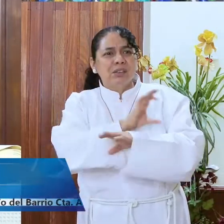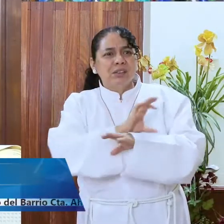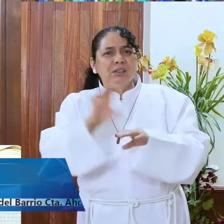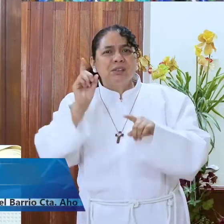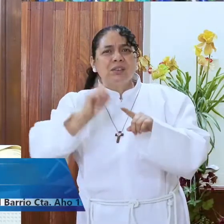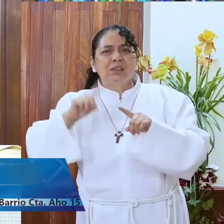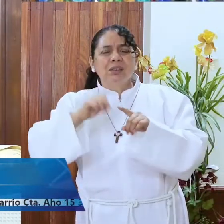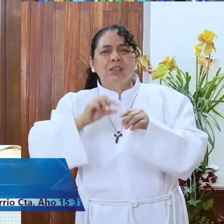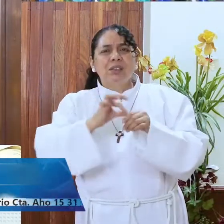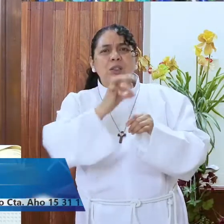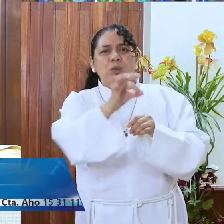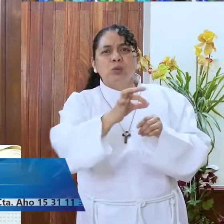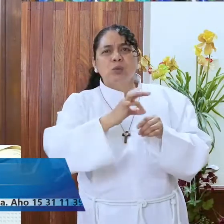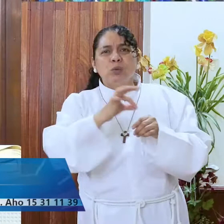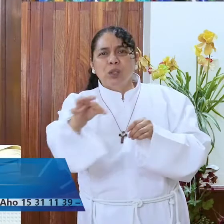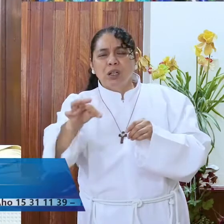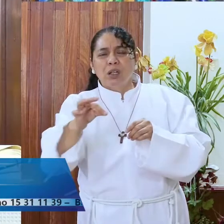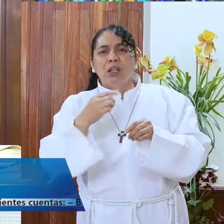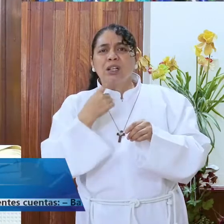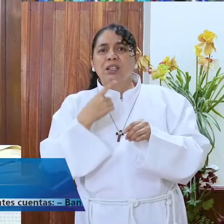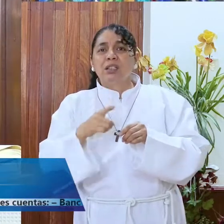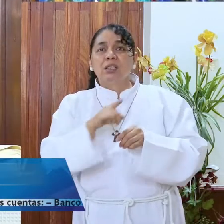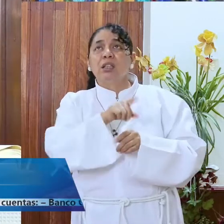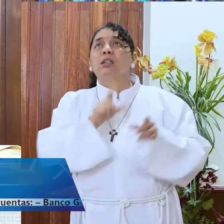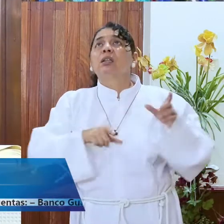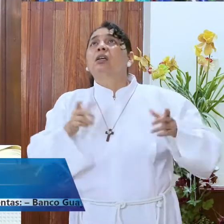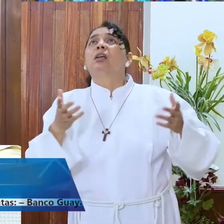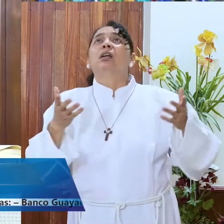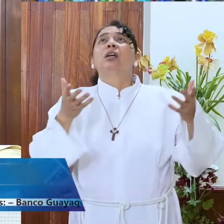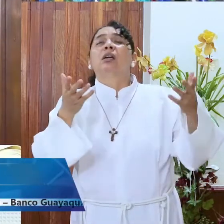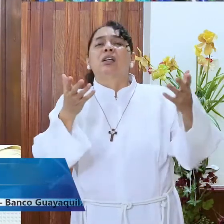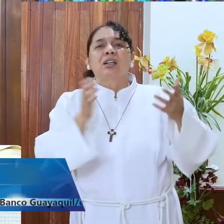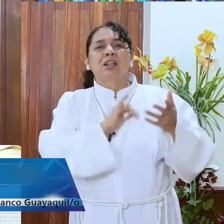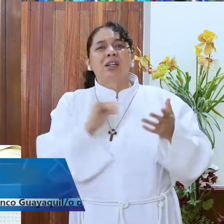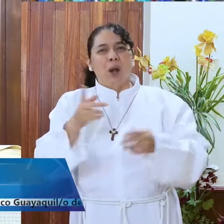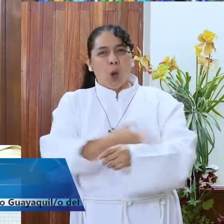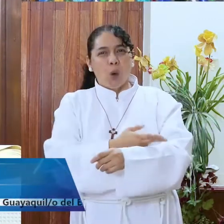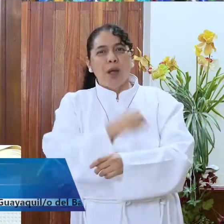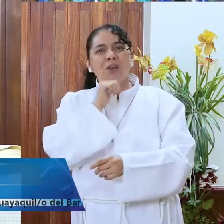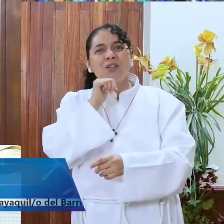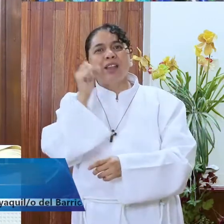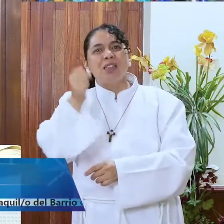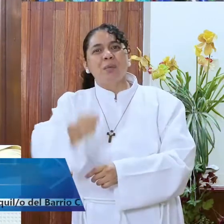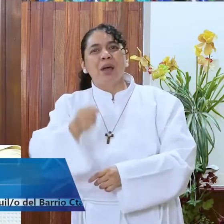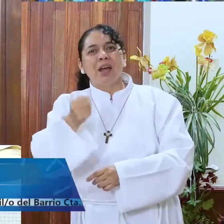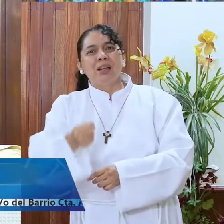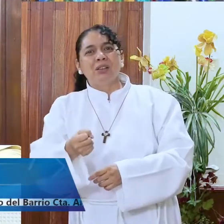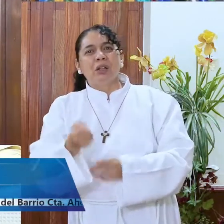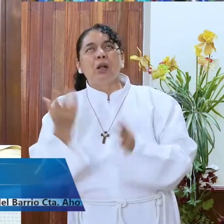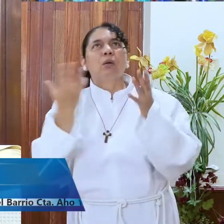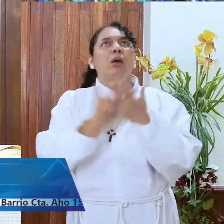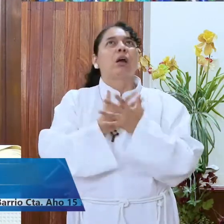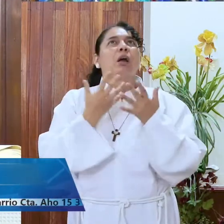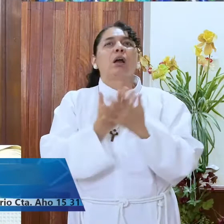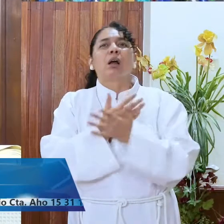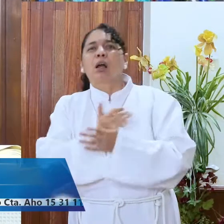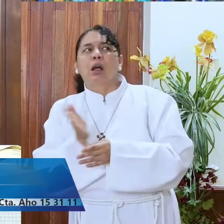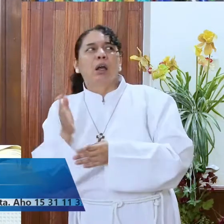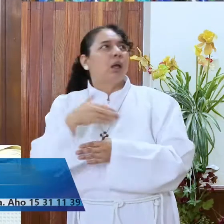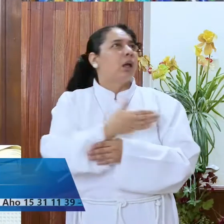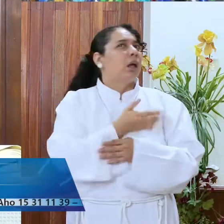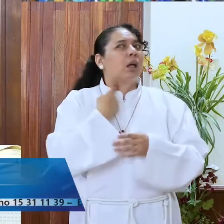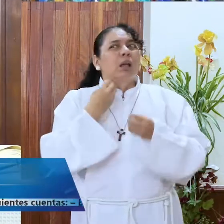y los dice que andaban como ovejas sin pastor andaban confundidos descarriados